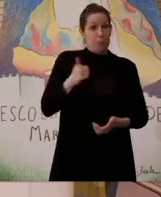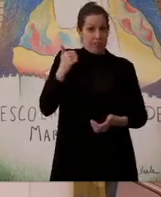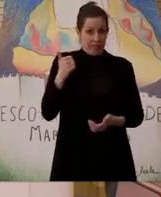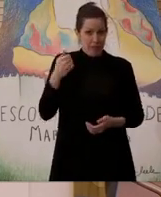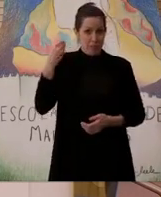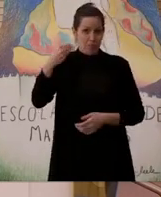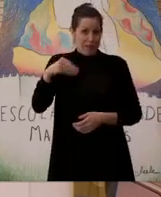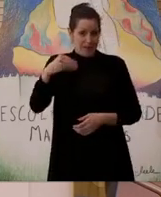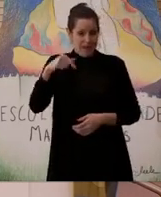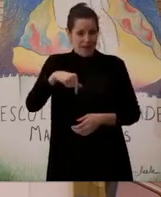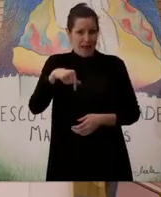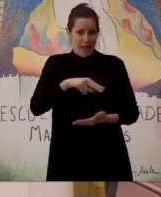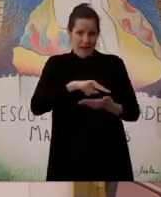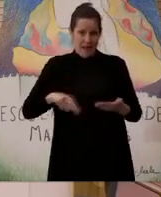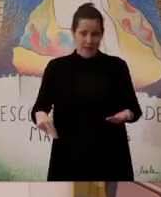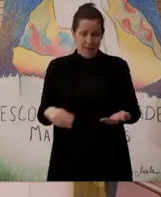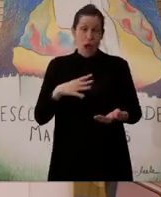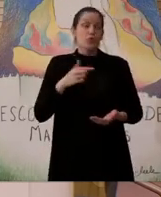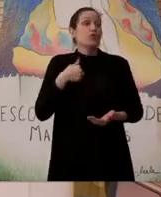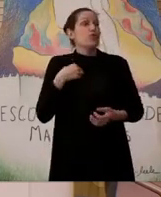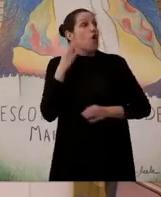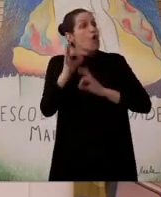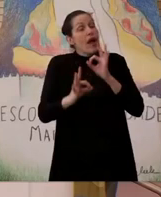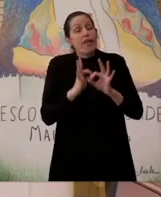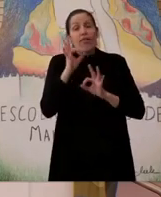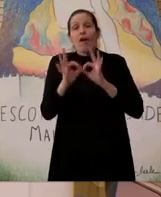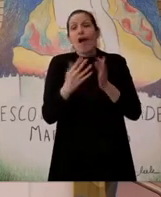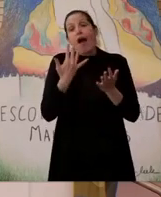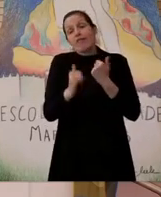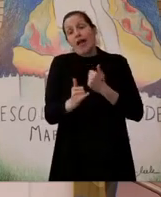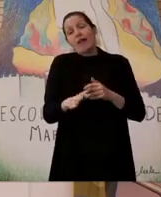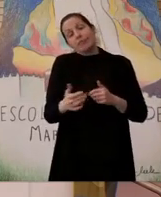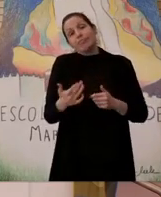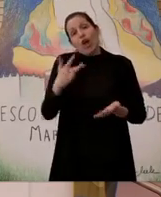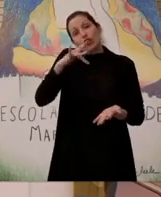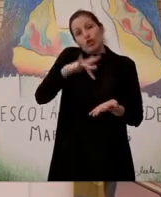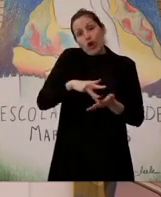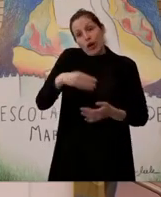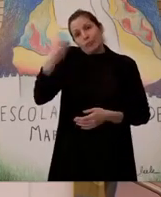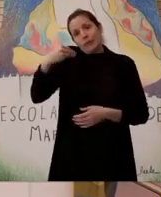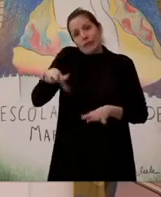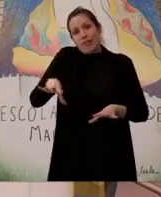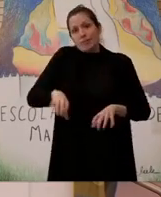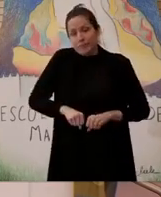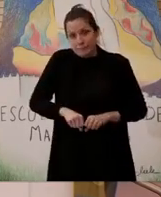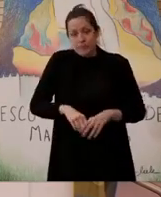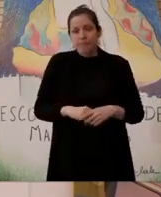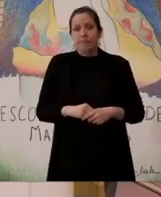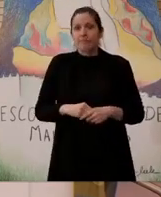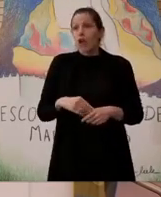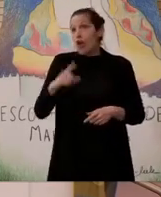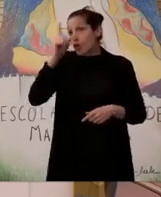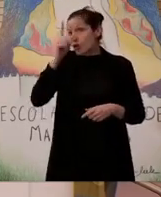presidenta en Galicia porque como era la organizadora O sea tendría que me toca ver siempre las presidencias no sé cómo podía cómo